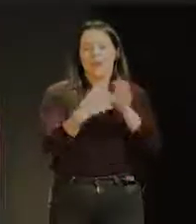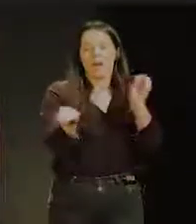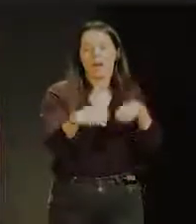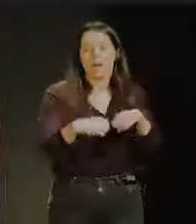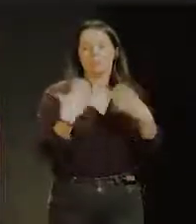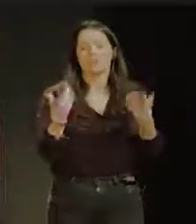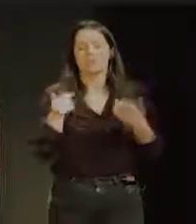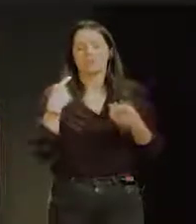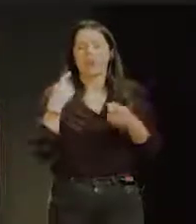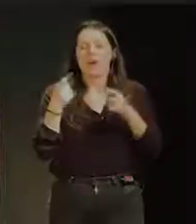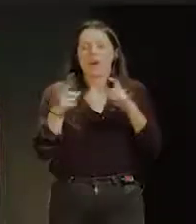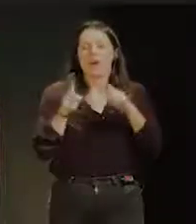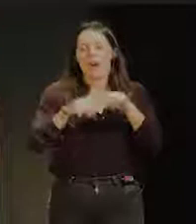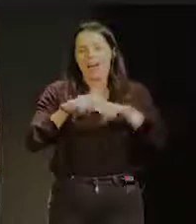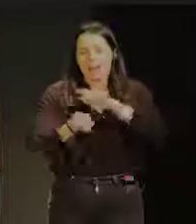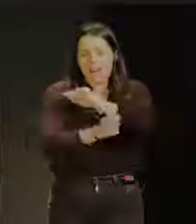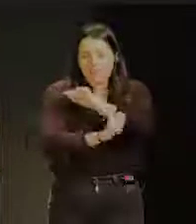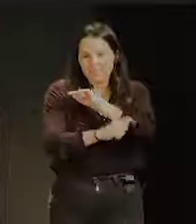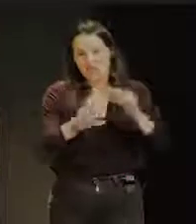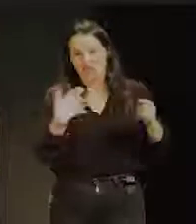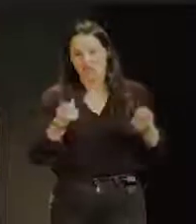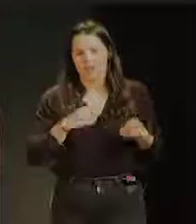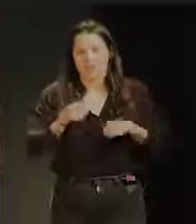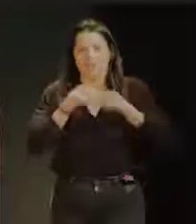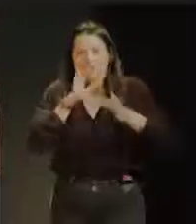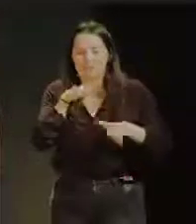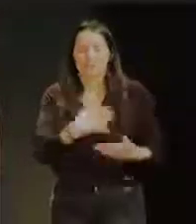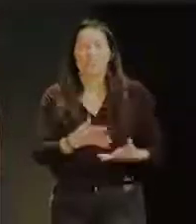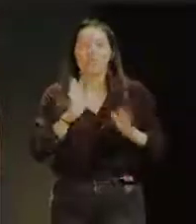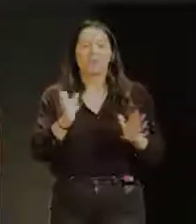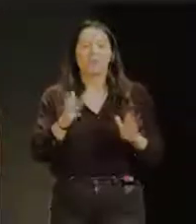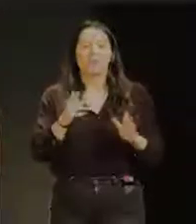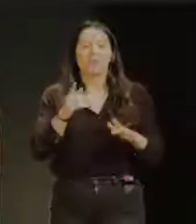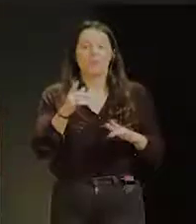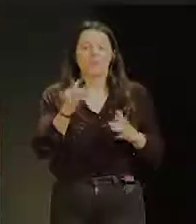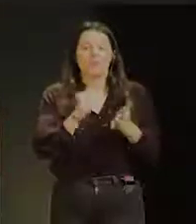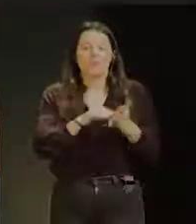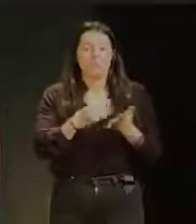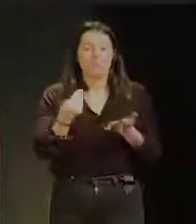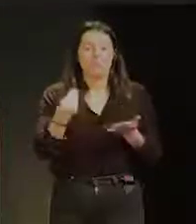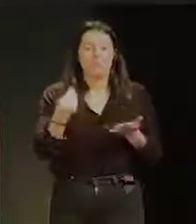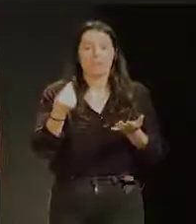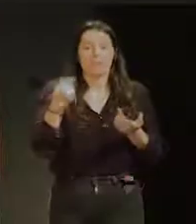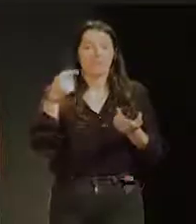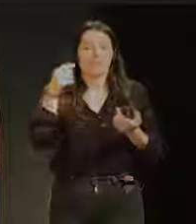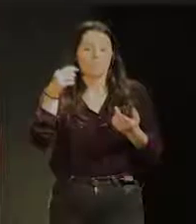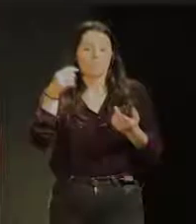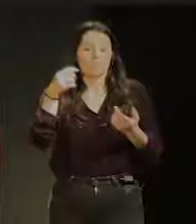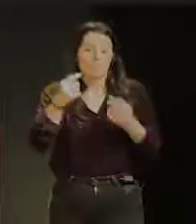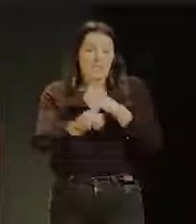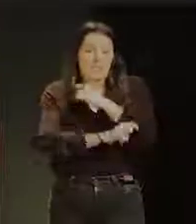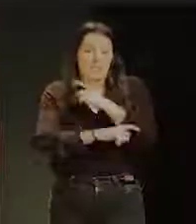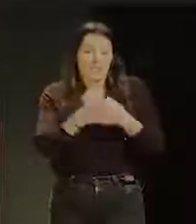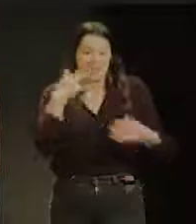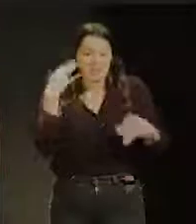voy a desvelar ahora, además solo sé unas pocas, pero que son de sentido común en la mayoría de los casos, pero que